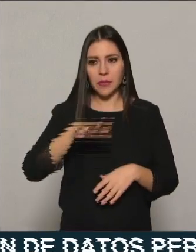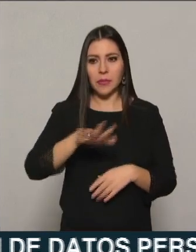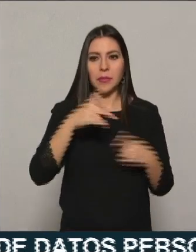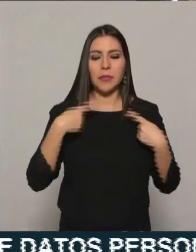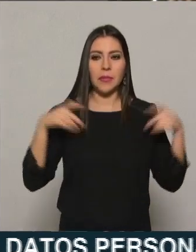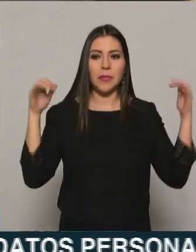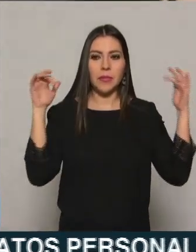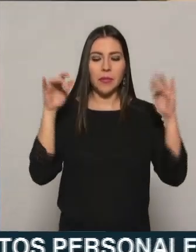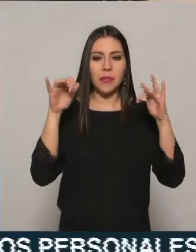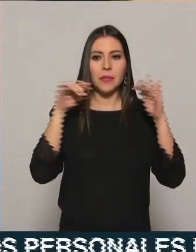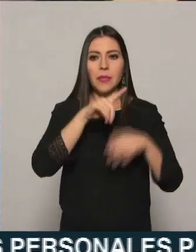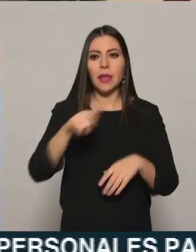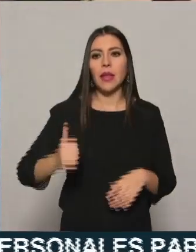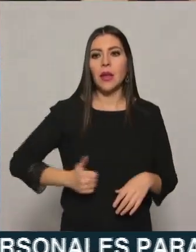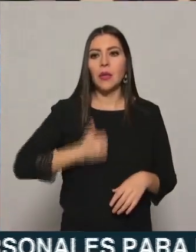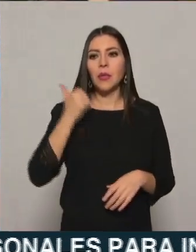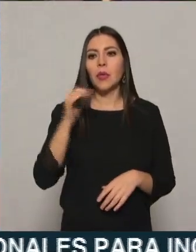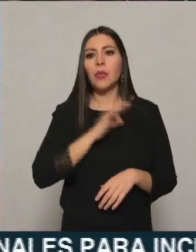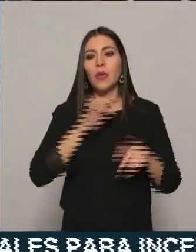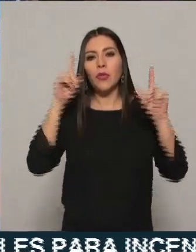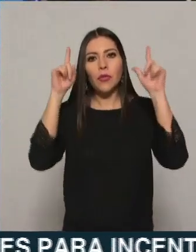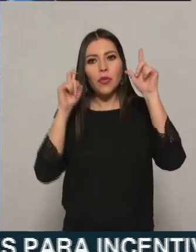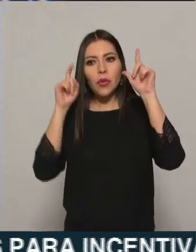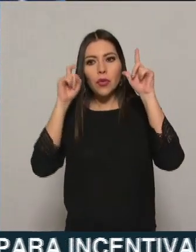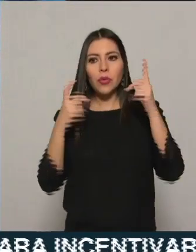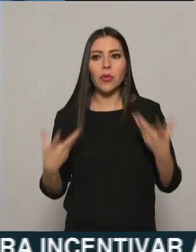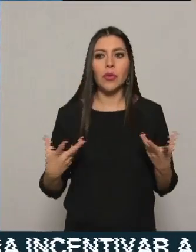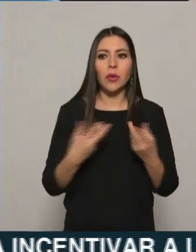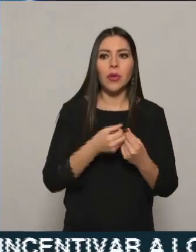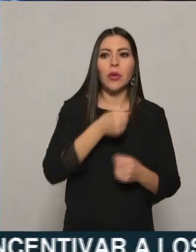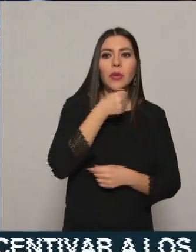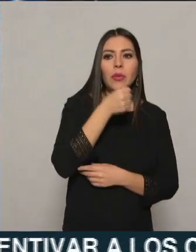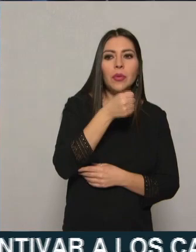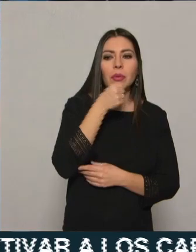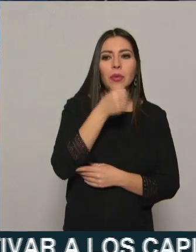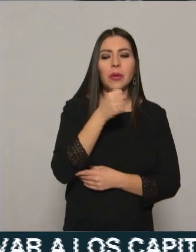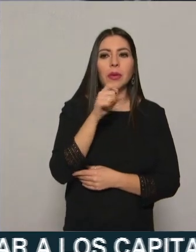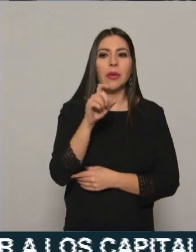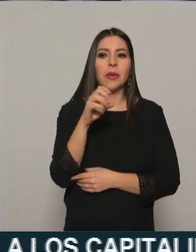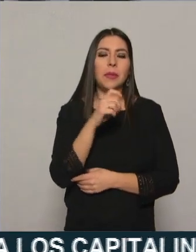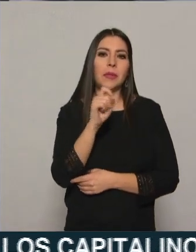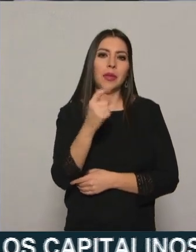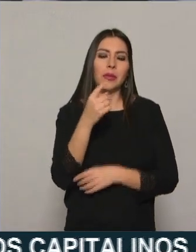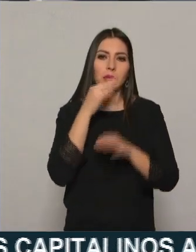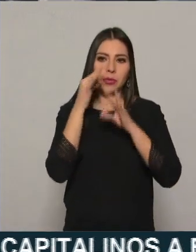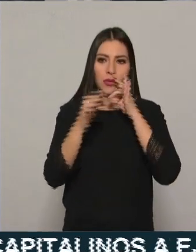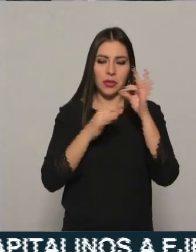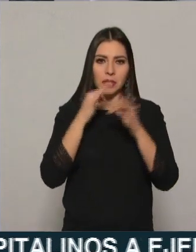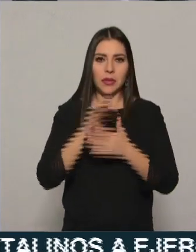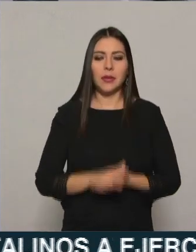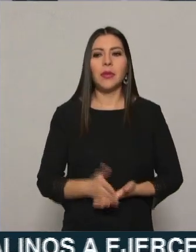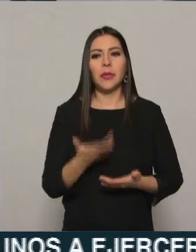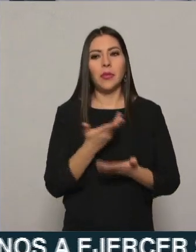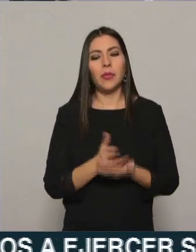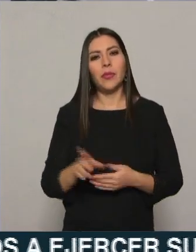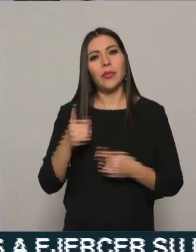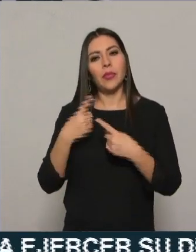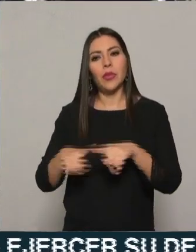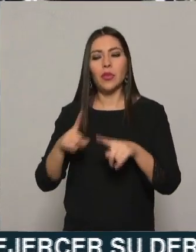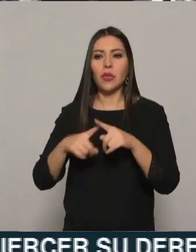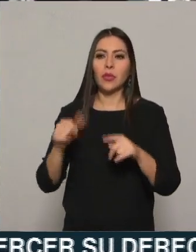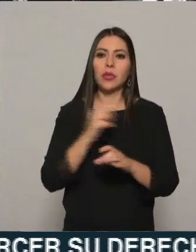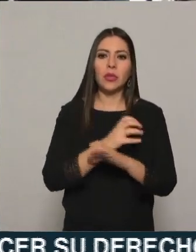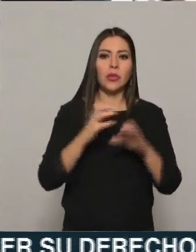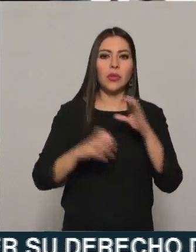Capital 21 aprovecharon para tomarse fotos con los conductores de 21 Noticias. Otras opciones que más desean ver en